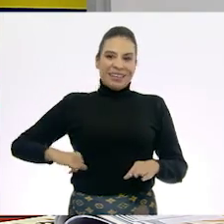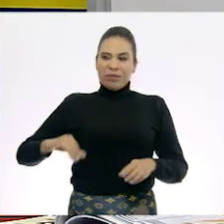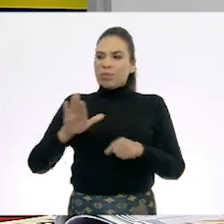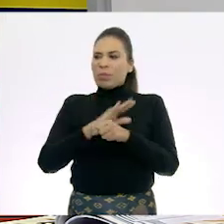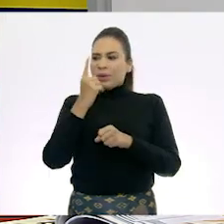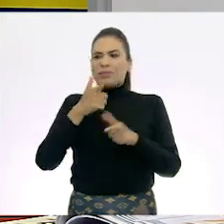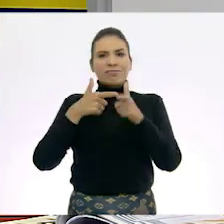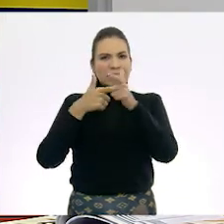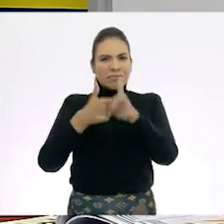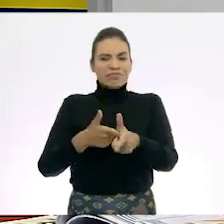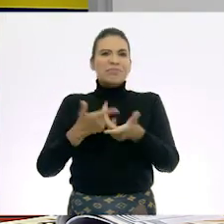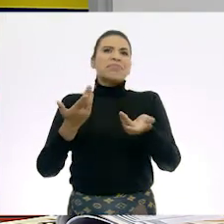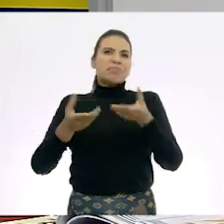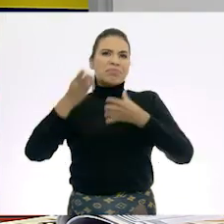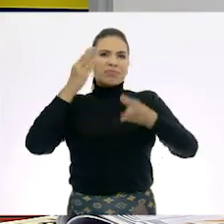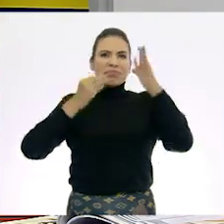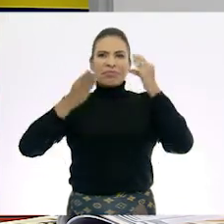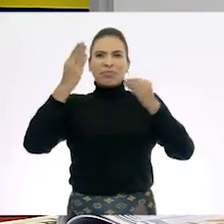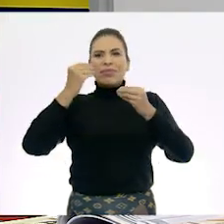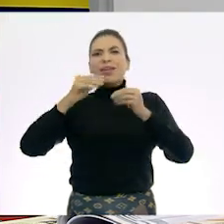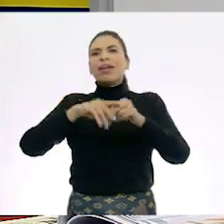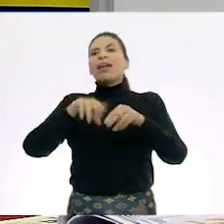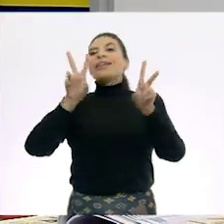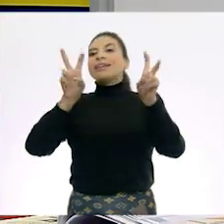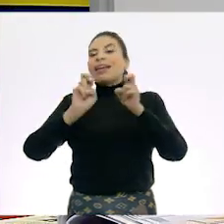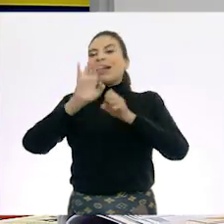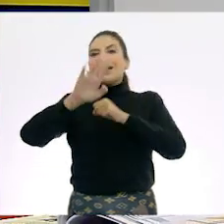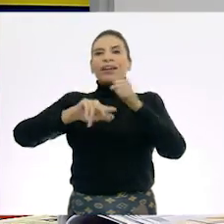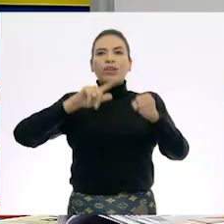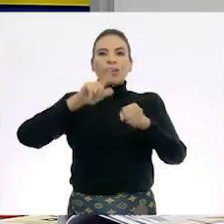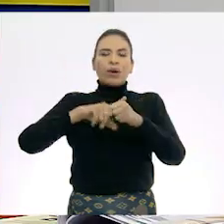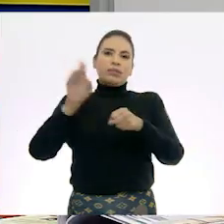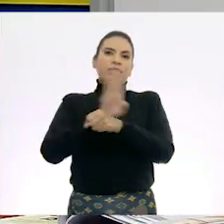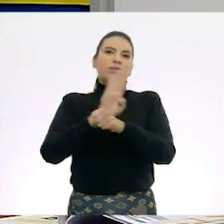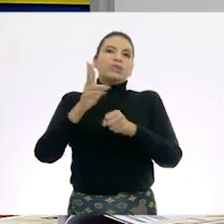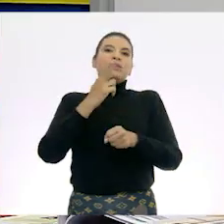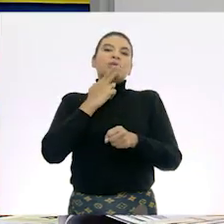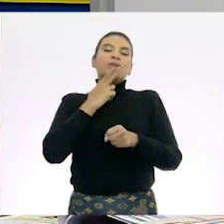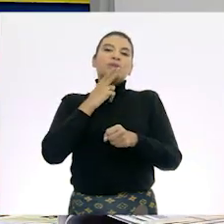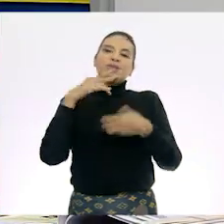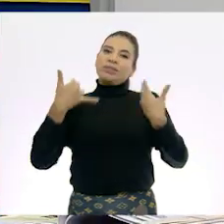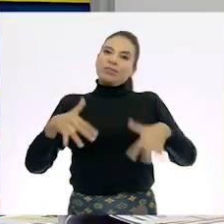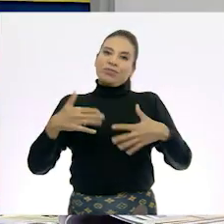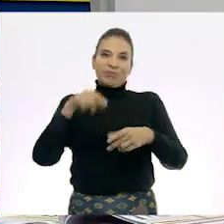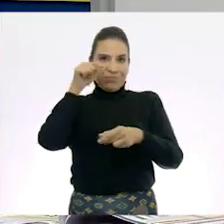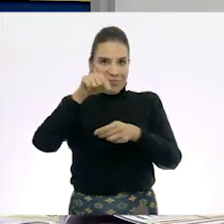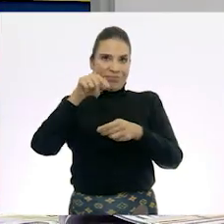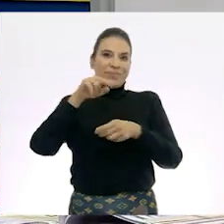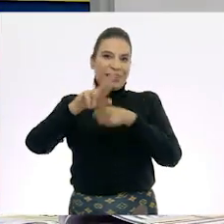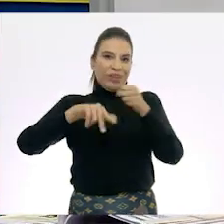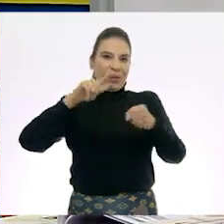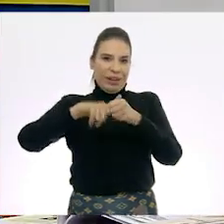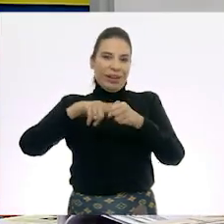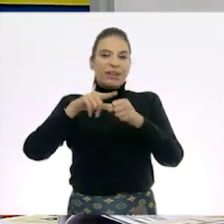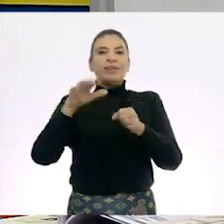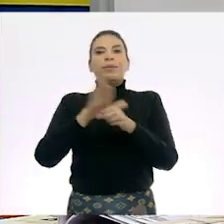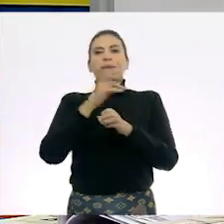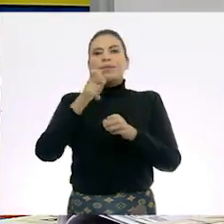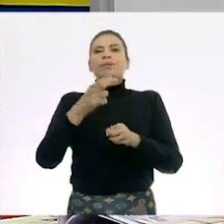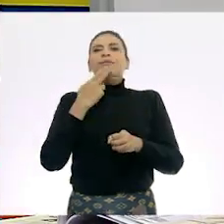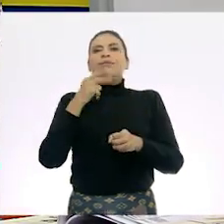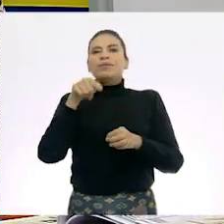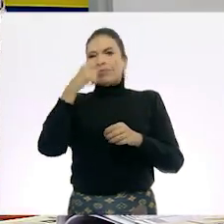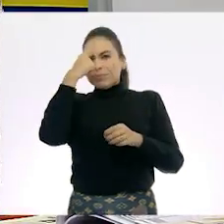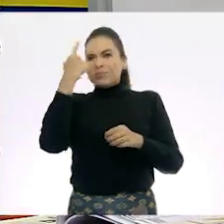porque seguimos abordando el tema de la naturaleza y los beneficios que vamos a obtener también de ella. De hecho, el propósito de